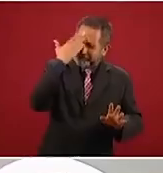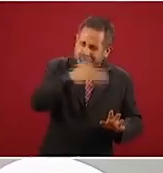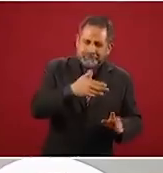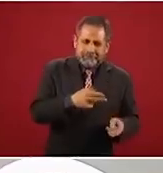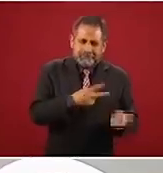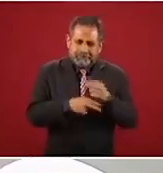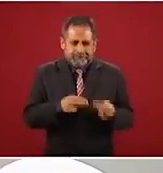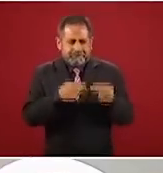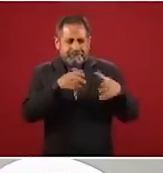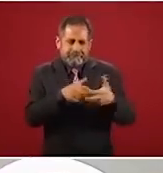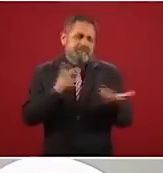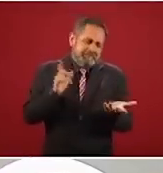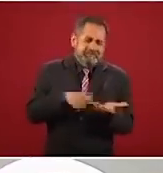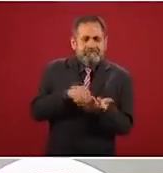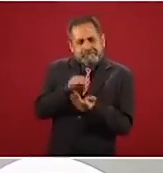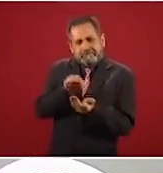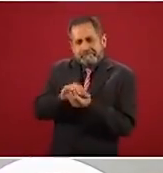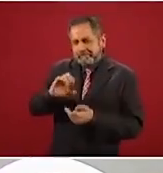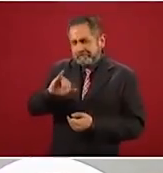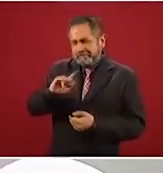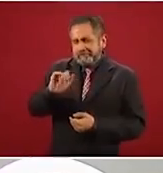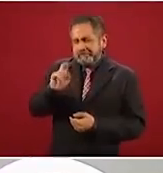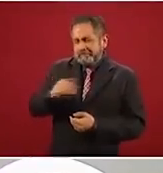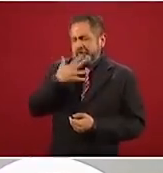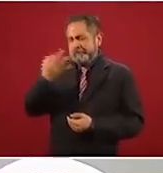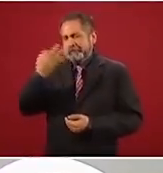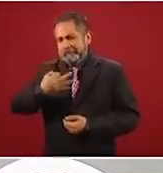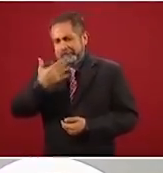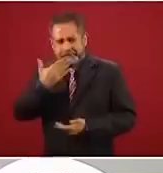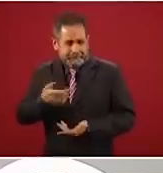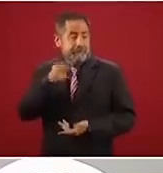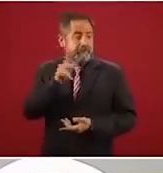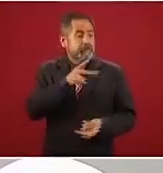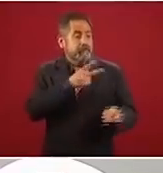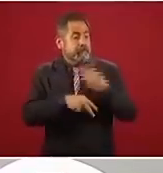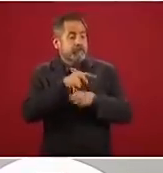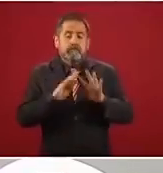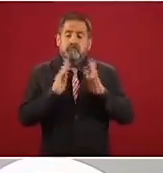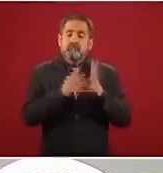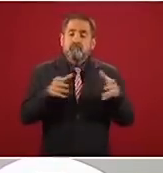que también es suculento, ¿no? Es para que se